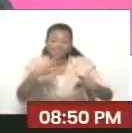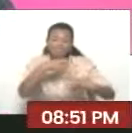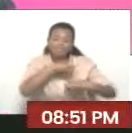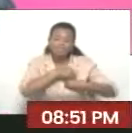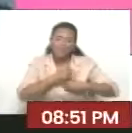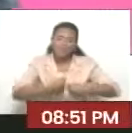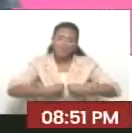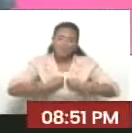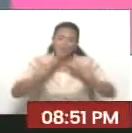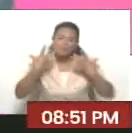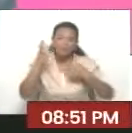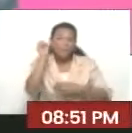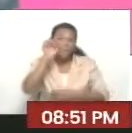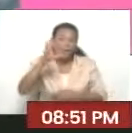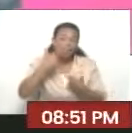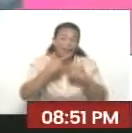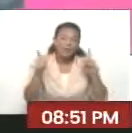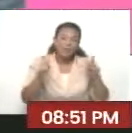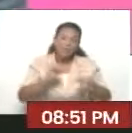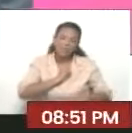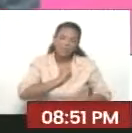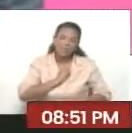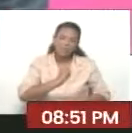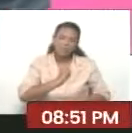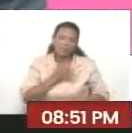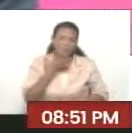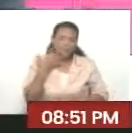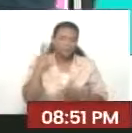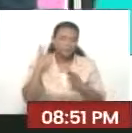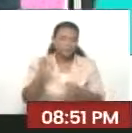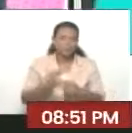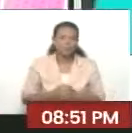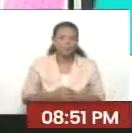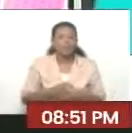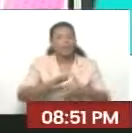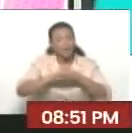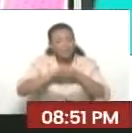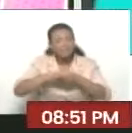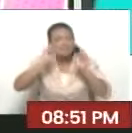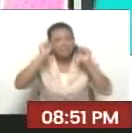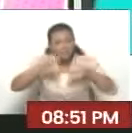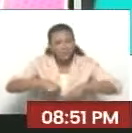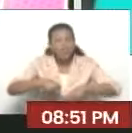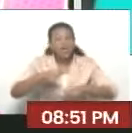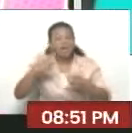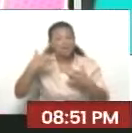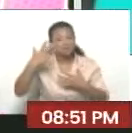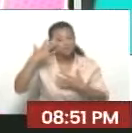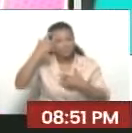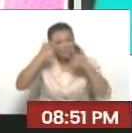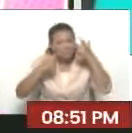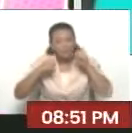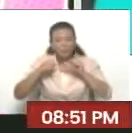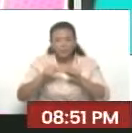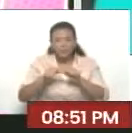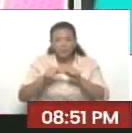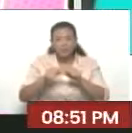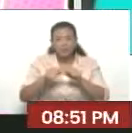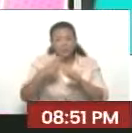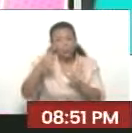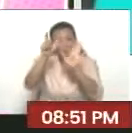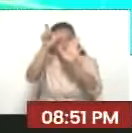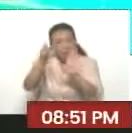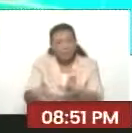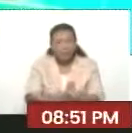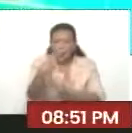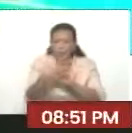la fuerza de una patria libre, soberana y socialista. Estamos muy seguros de que Chávez vive y la patria sigue. Y usted es una muestra de